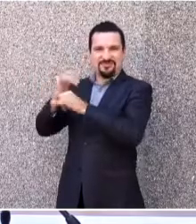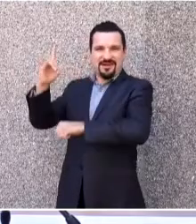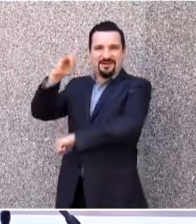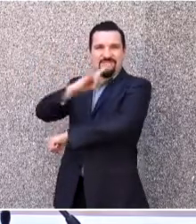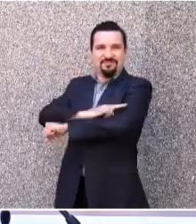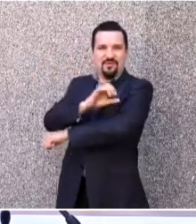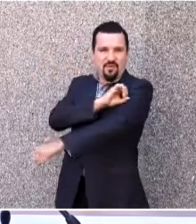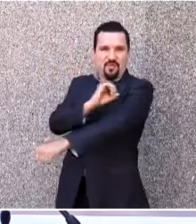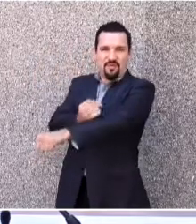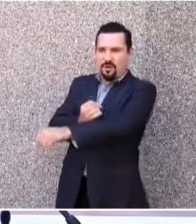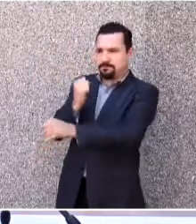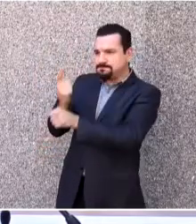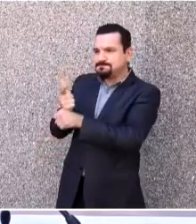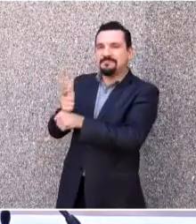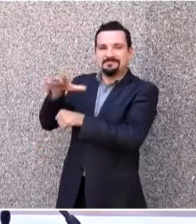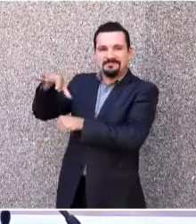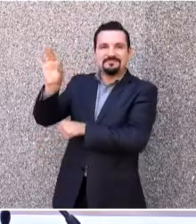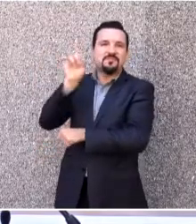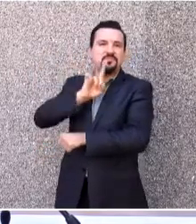Ya ayer,